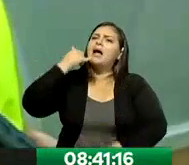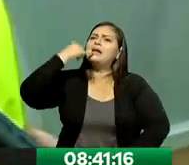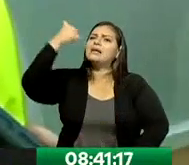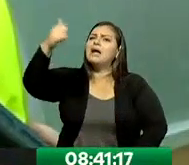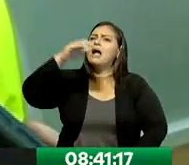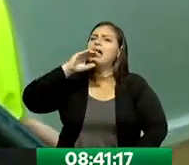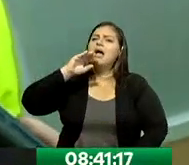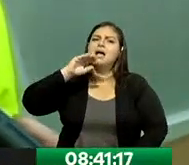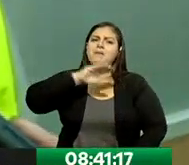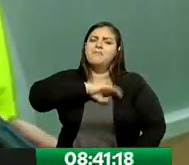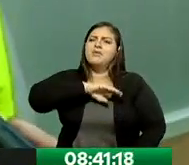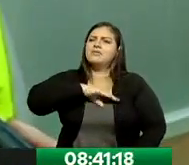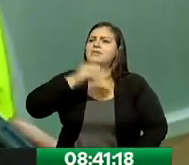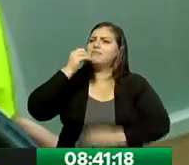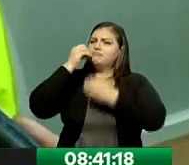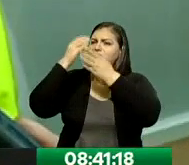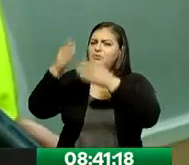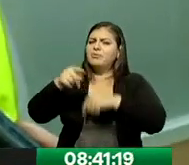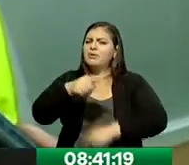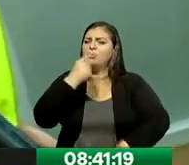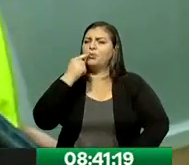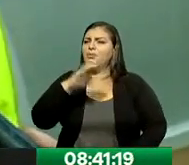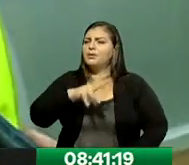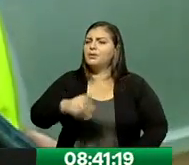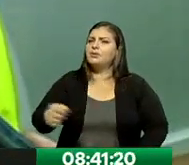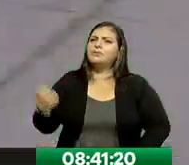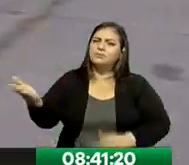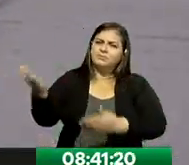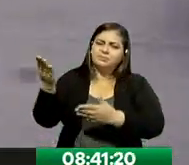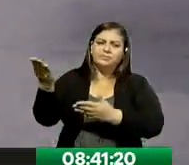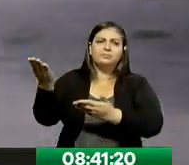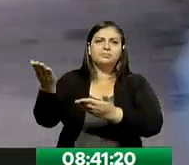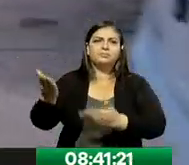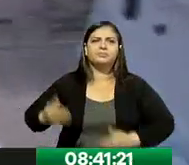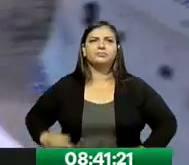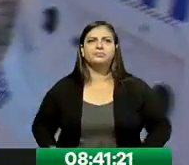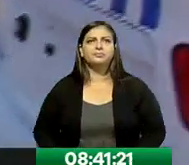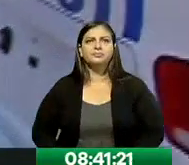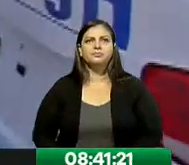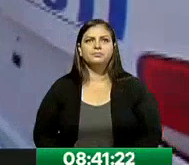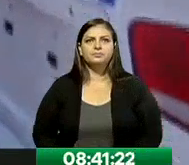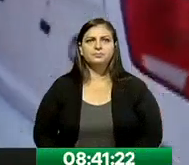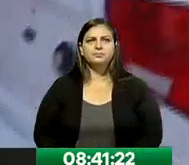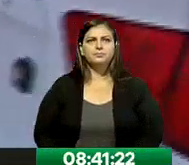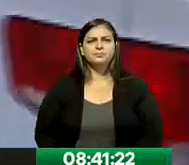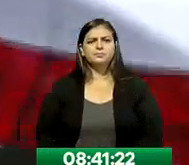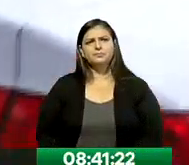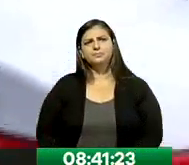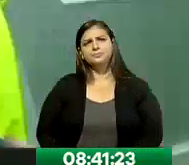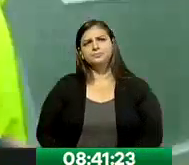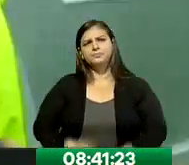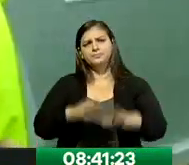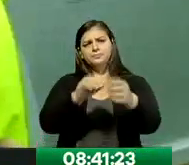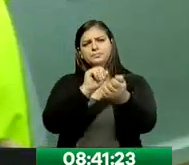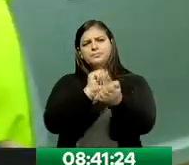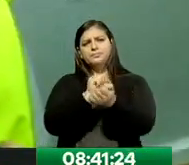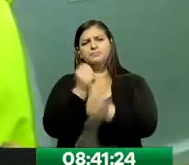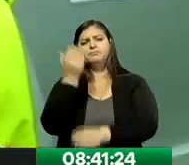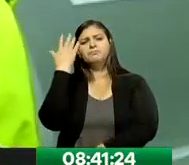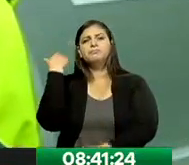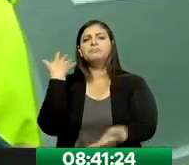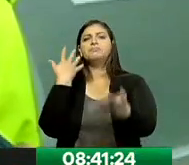Más es por los daños a la propiedad pública también, que es del colegio. Ya tiene historial delictivo. 3 detenciones por